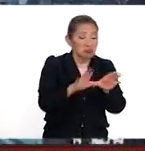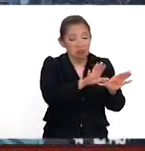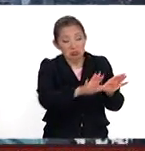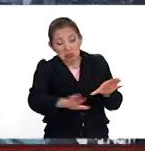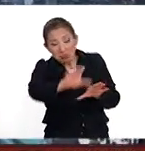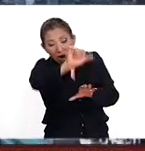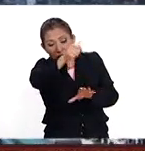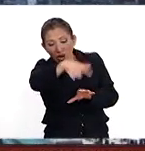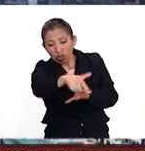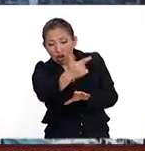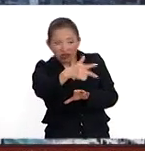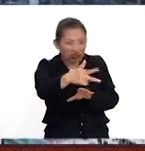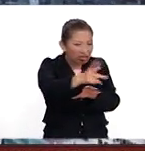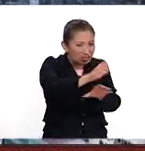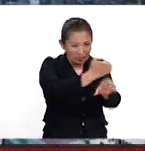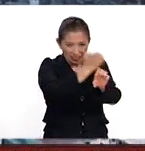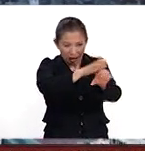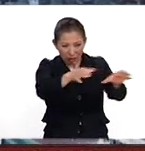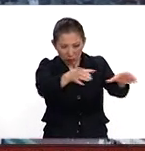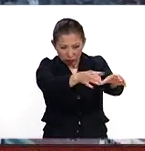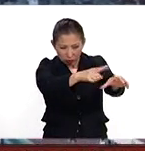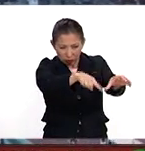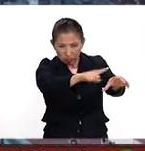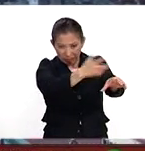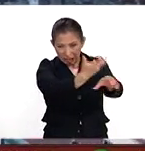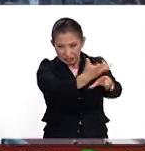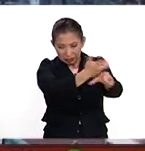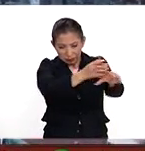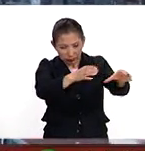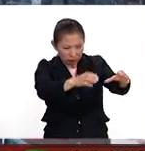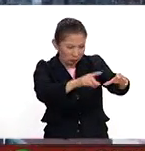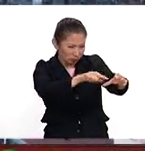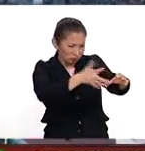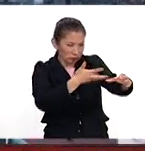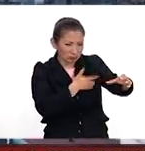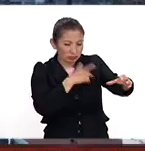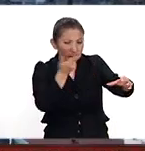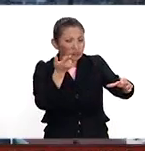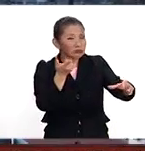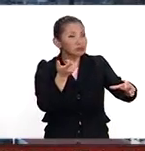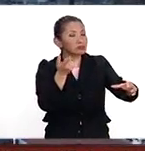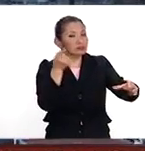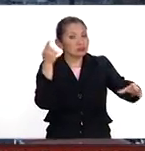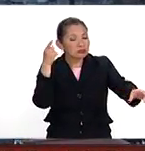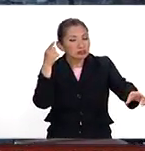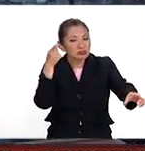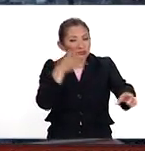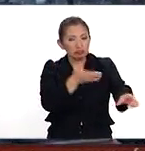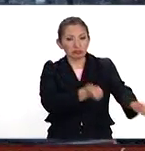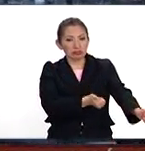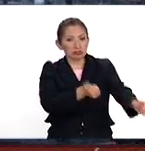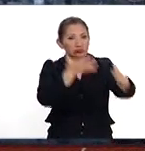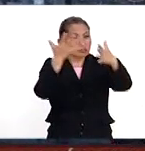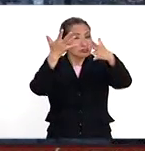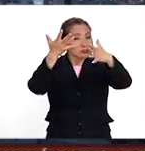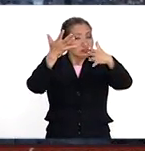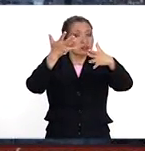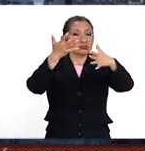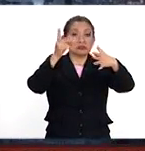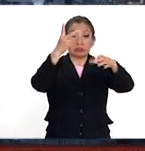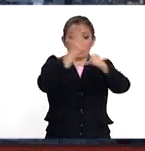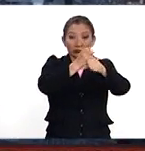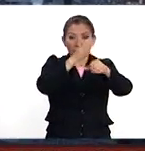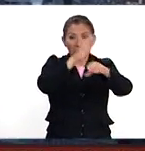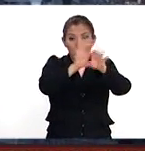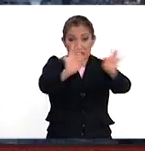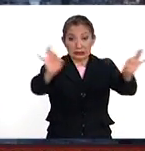otros 12 o 13 tienen como destino más, segundo